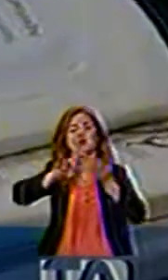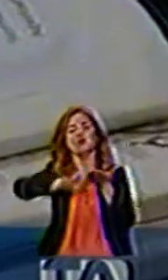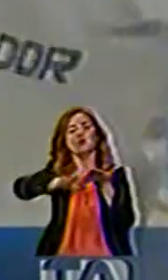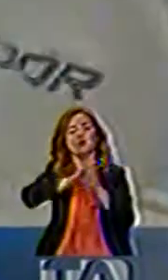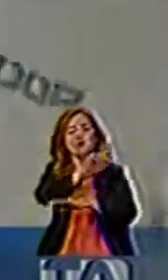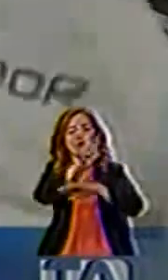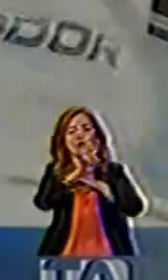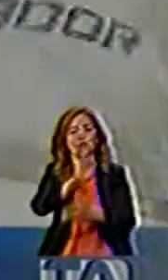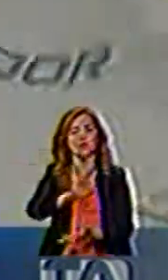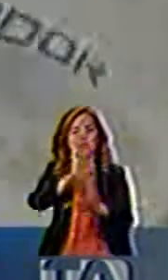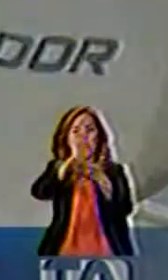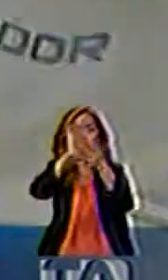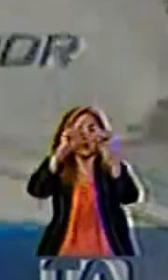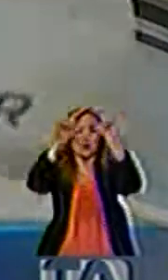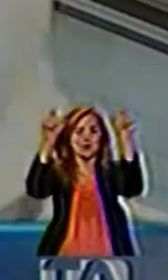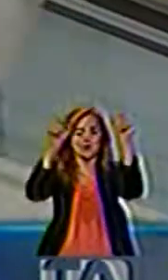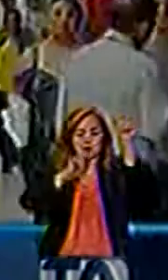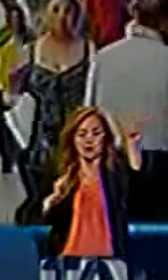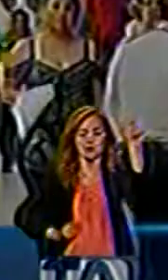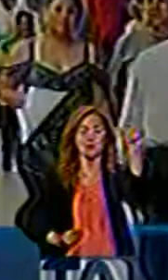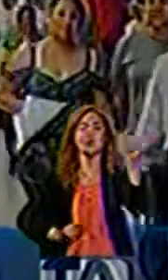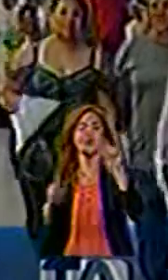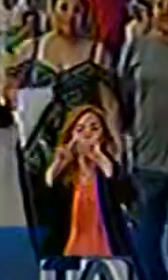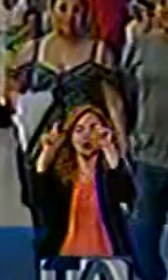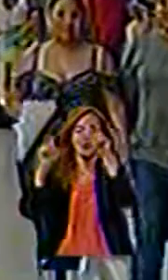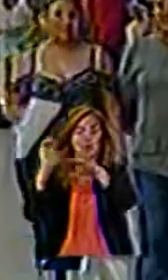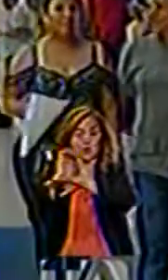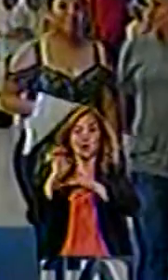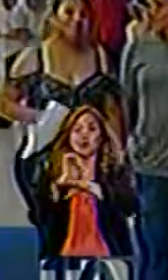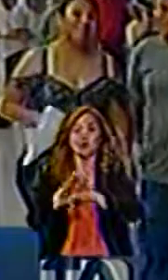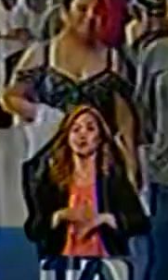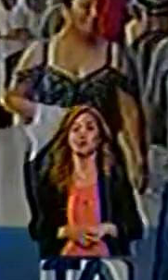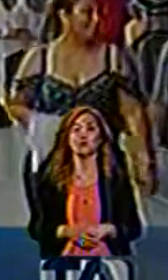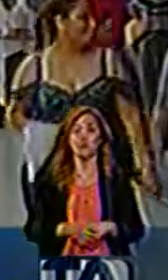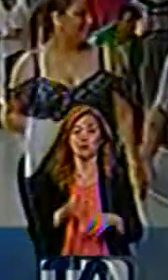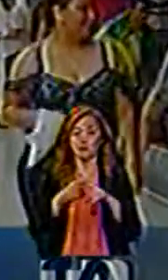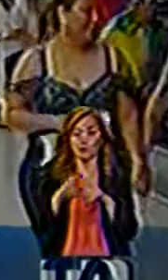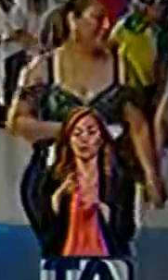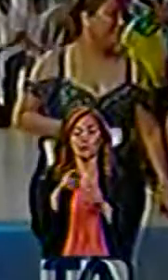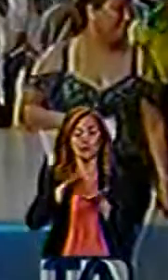representantes de Petrochina y Petroecuador. Todo esto consta en varios CDs.